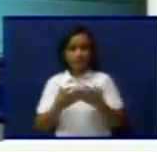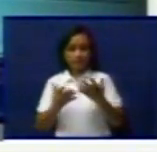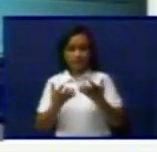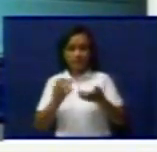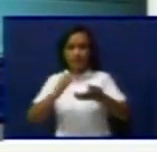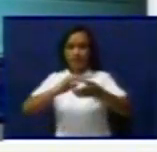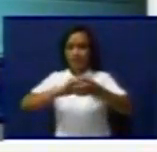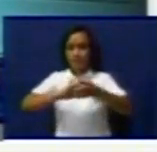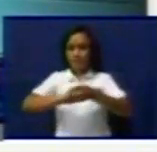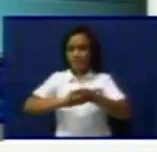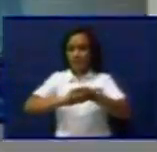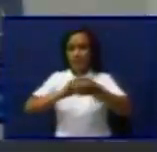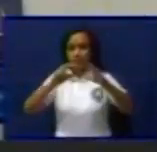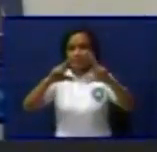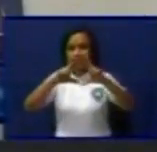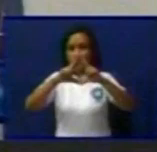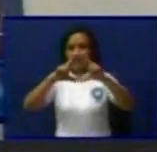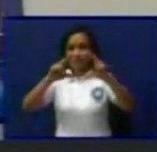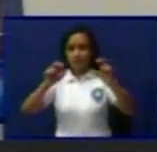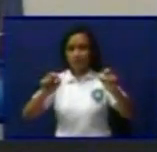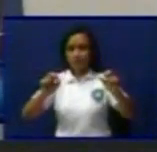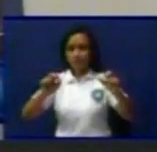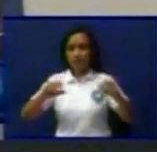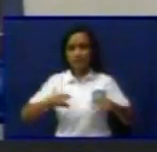estimados amigos de Nicaragua,